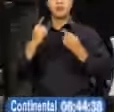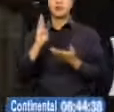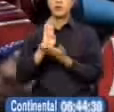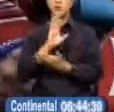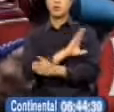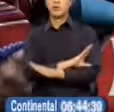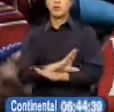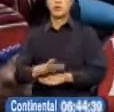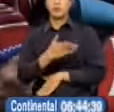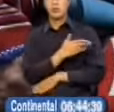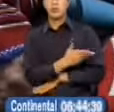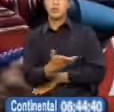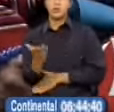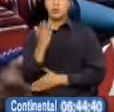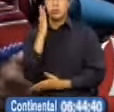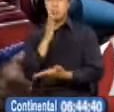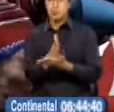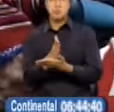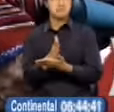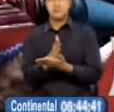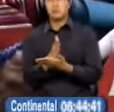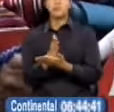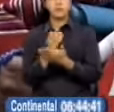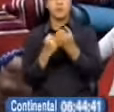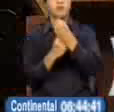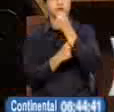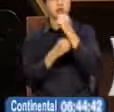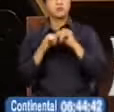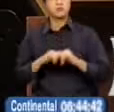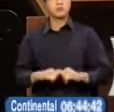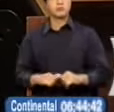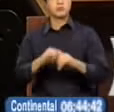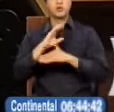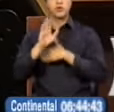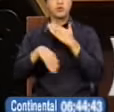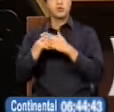social campesino lejos de desaparecer se fortalecerá